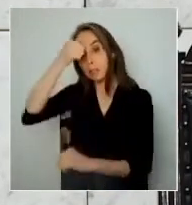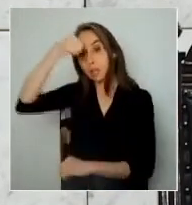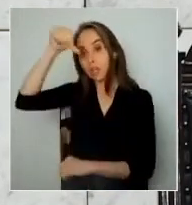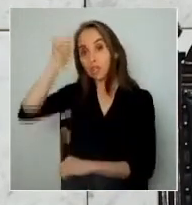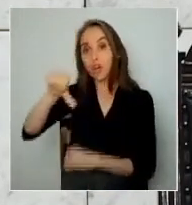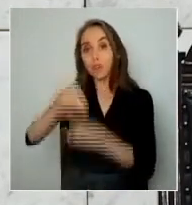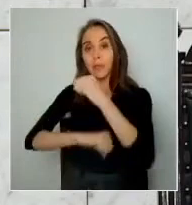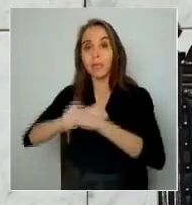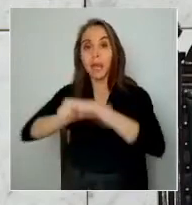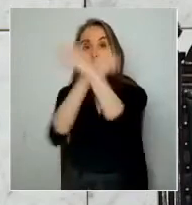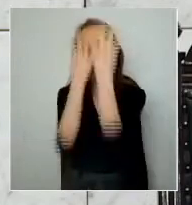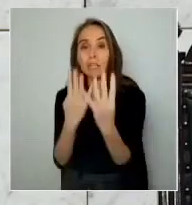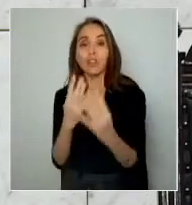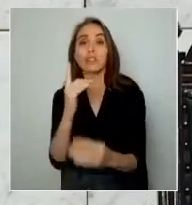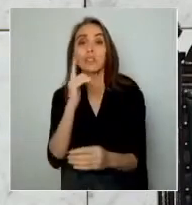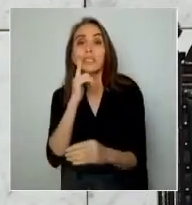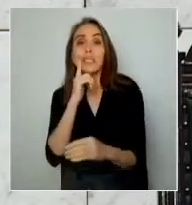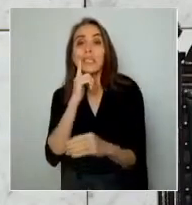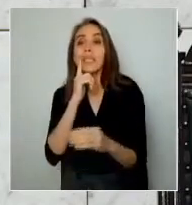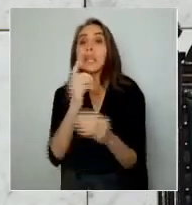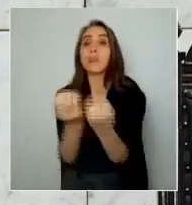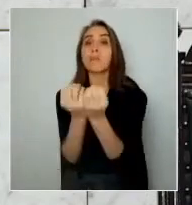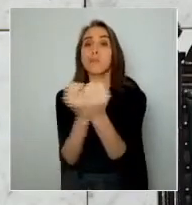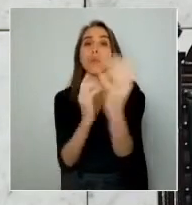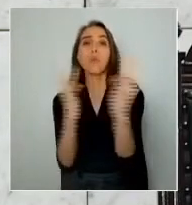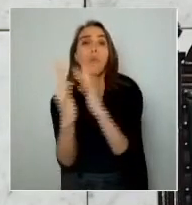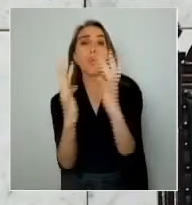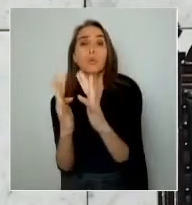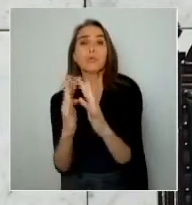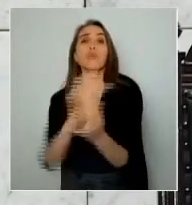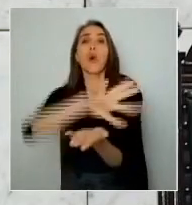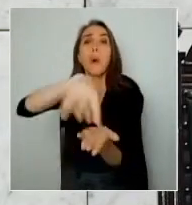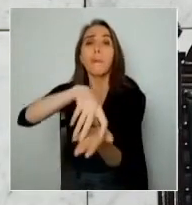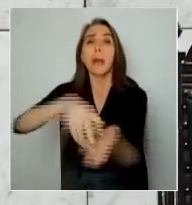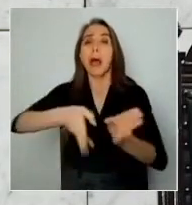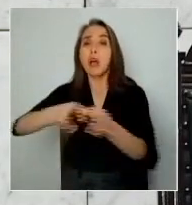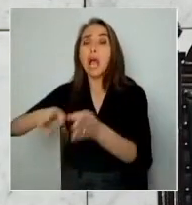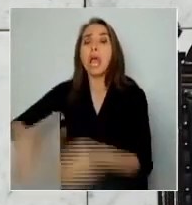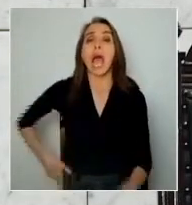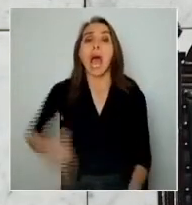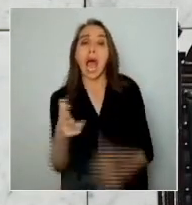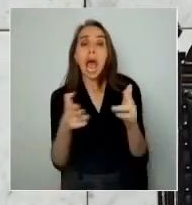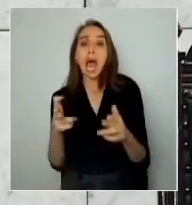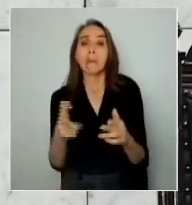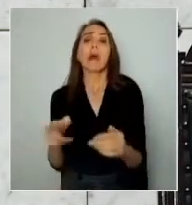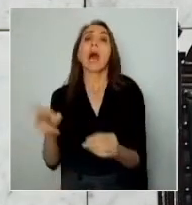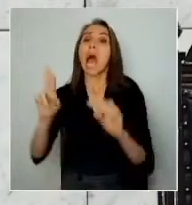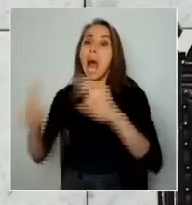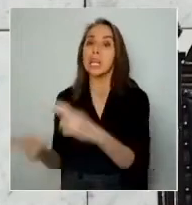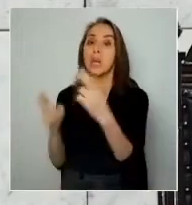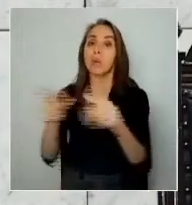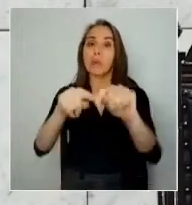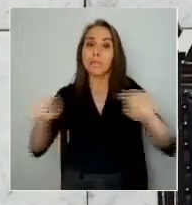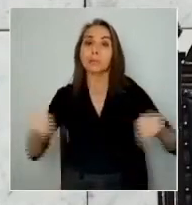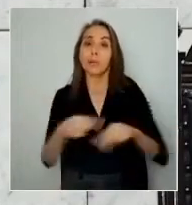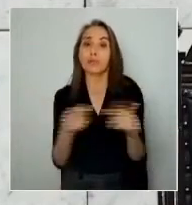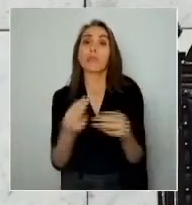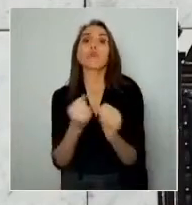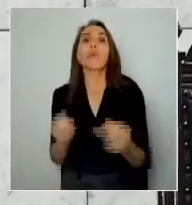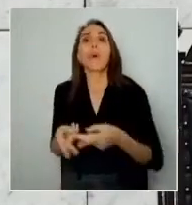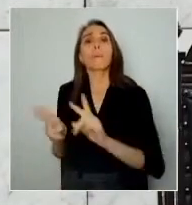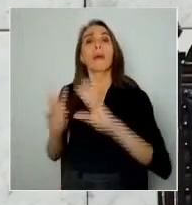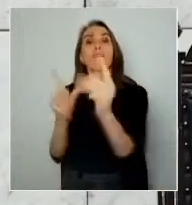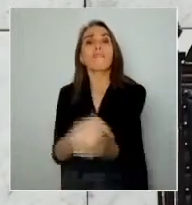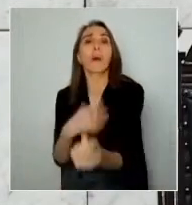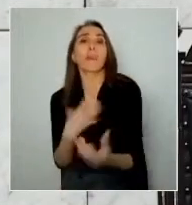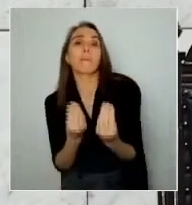arma en espacios masivos debemos recuperar nuestros espacios públicos no podemos tolerar que las familias tengan miedo llevar a sus hijos